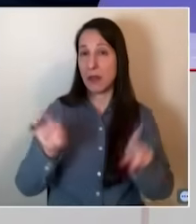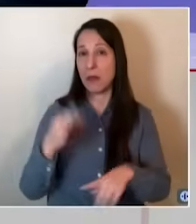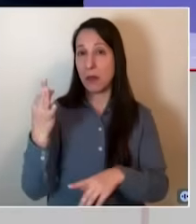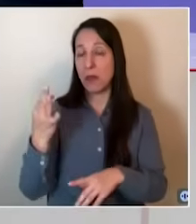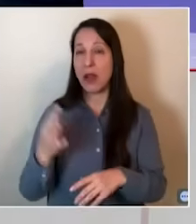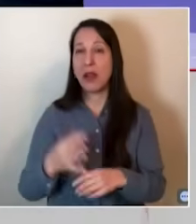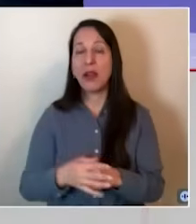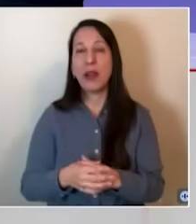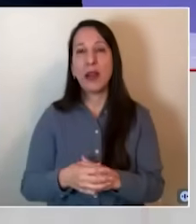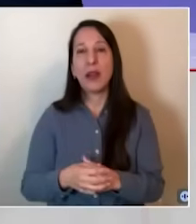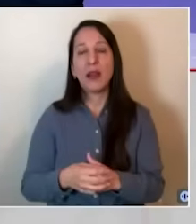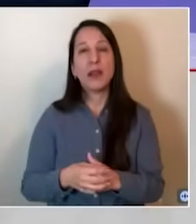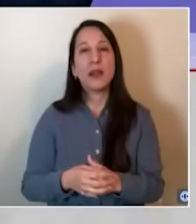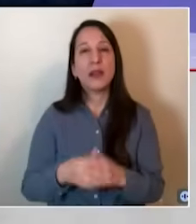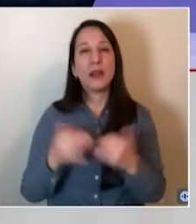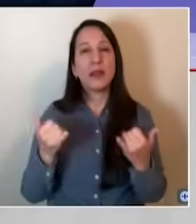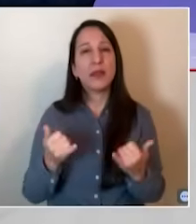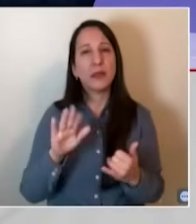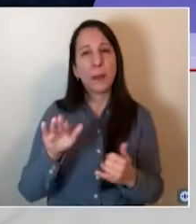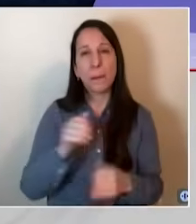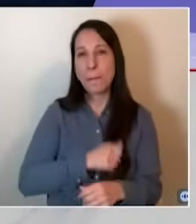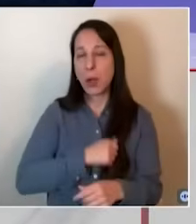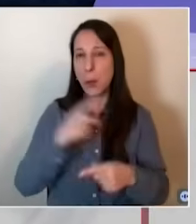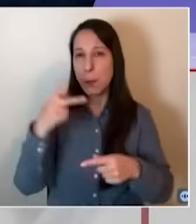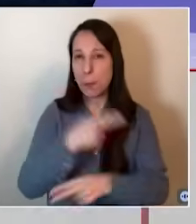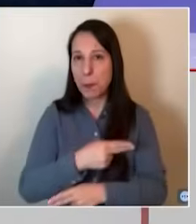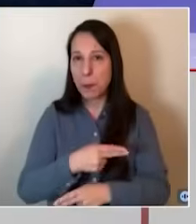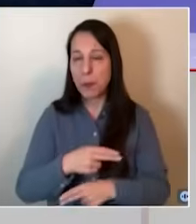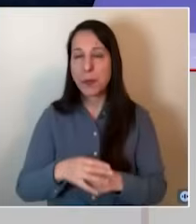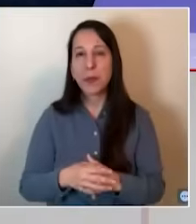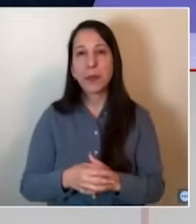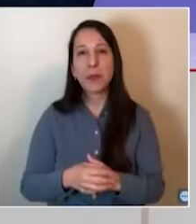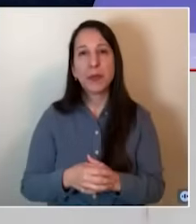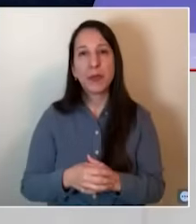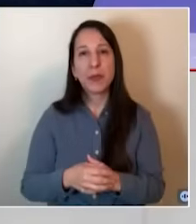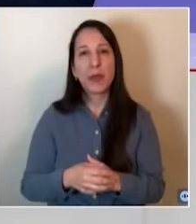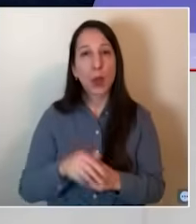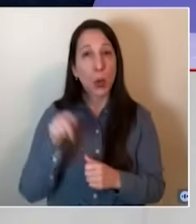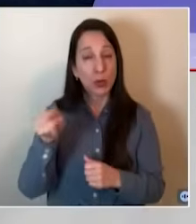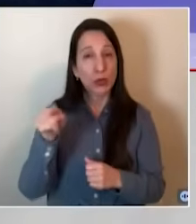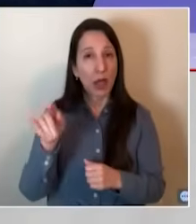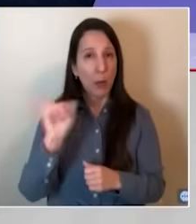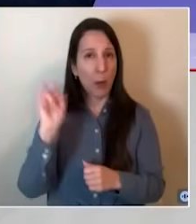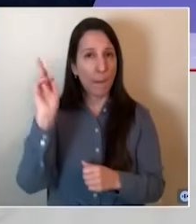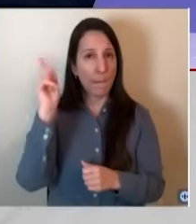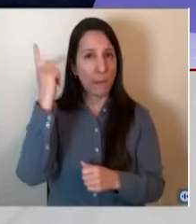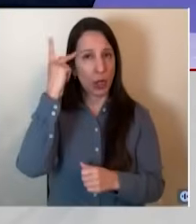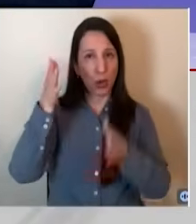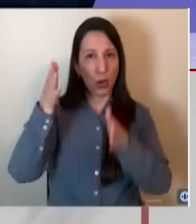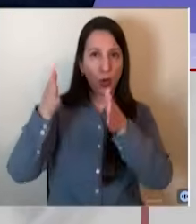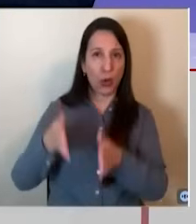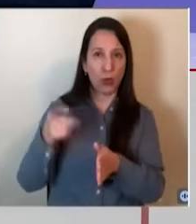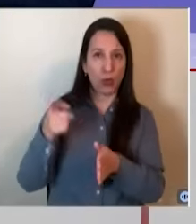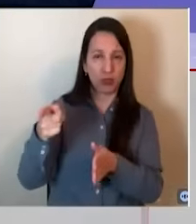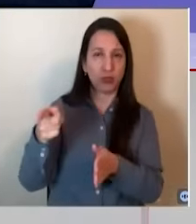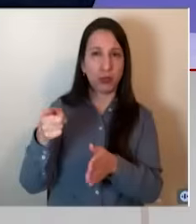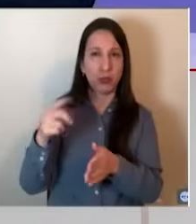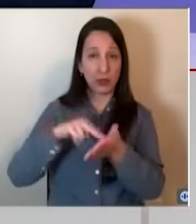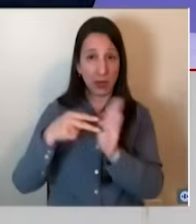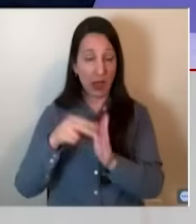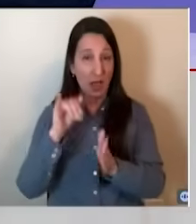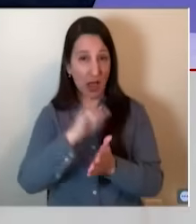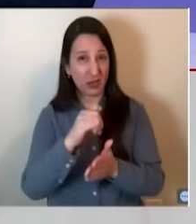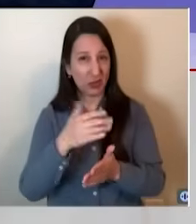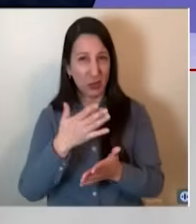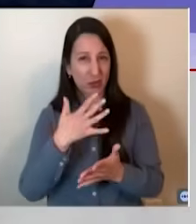Ahora, Perdón, don Mario, que lo interrumpa. ¿Usted, como politólogo, considera que eso es beligerancia política?